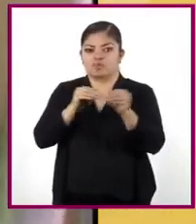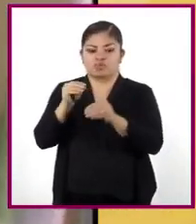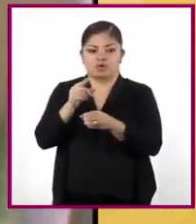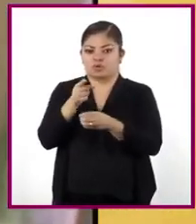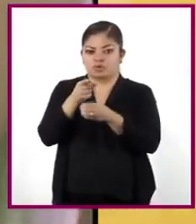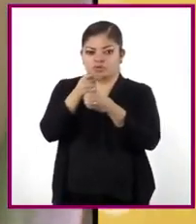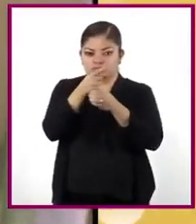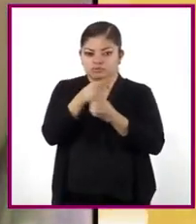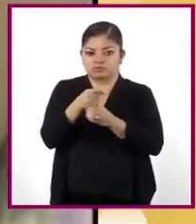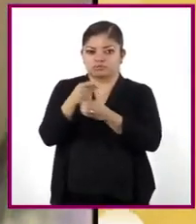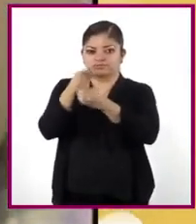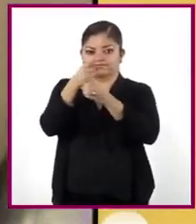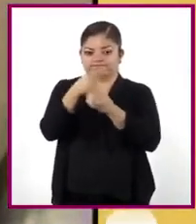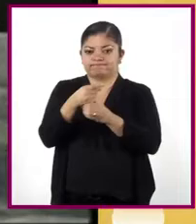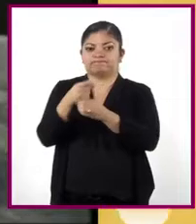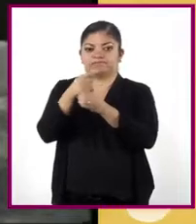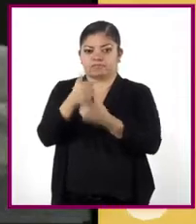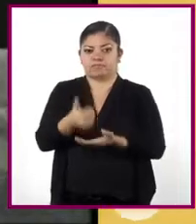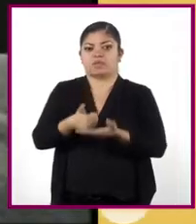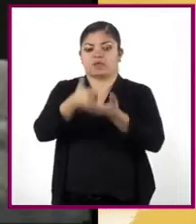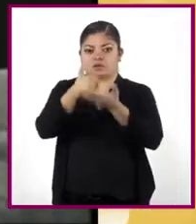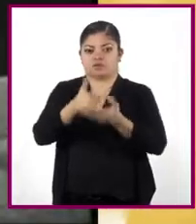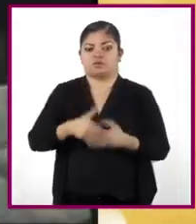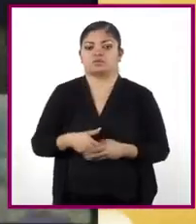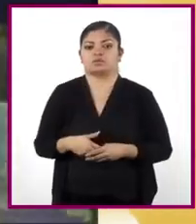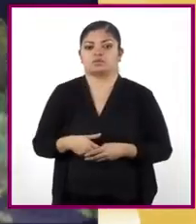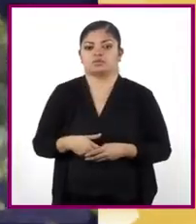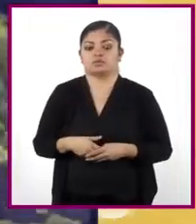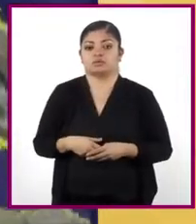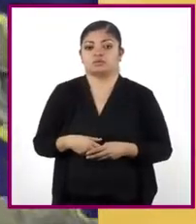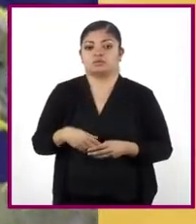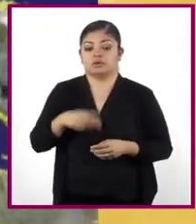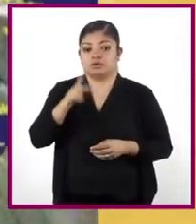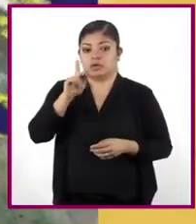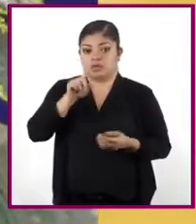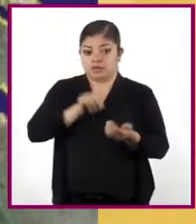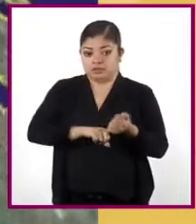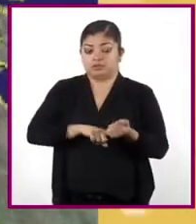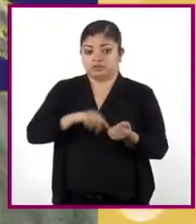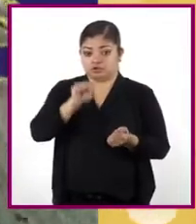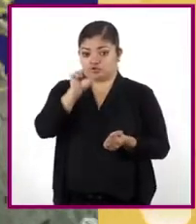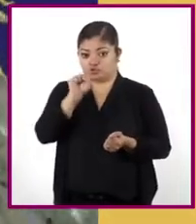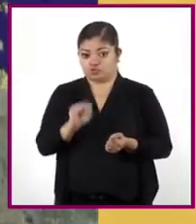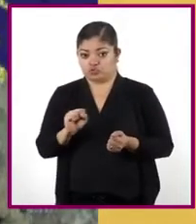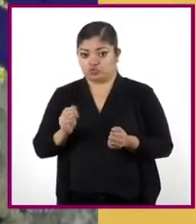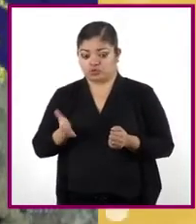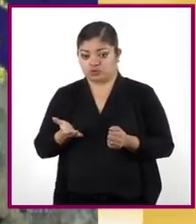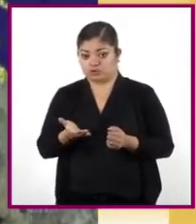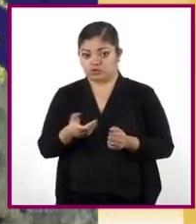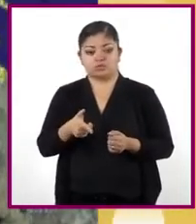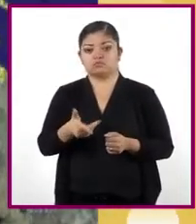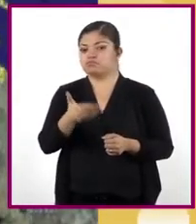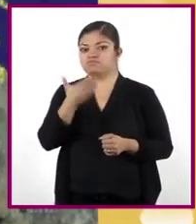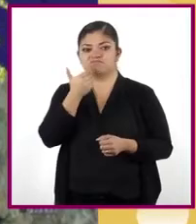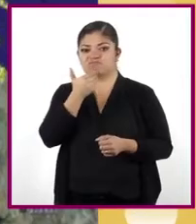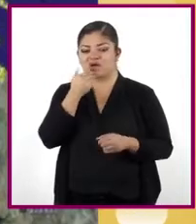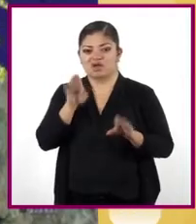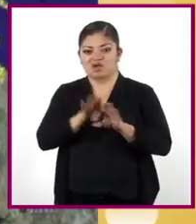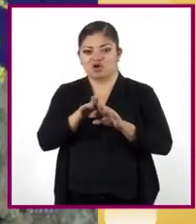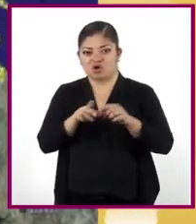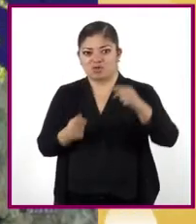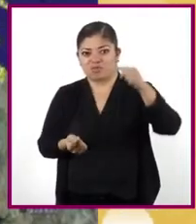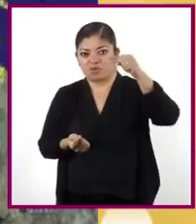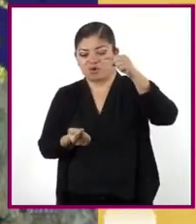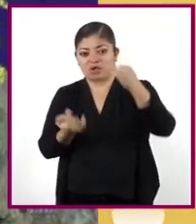del topógrafo o el navegante. Debido a que el polo sur magnético de la Tierra no coincide con el polo